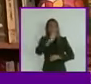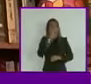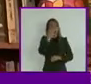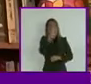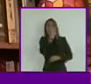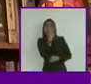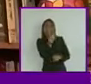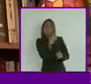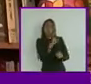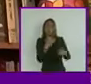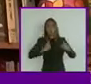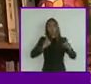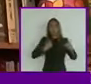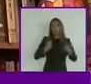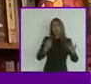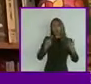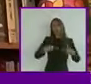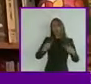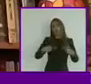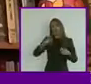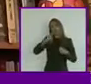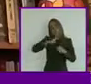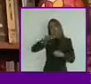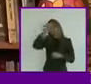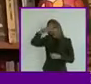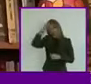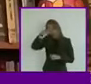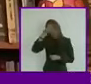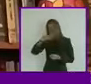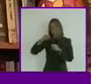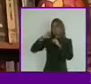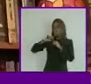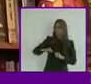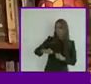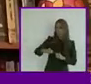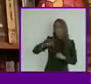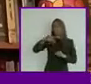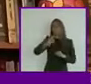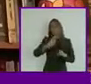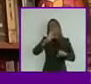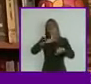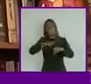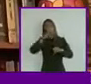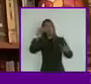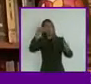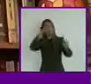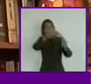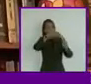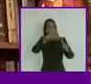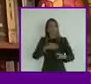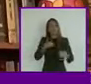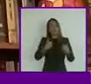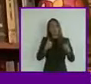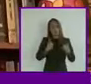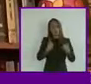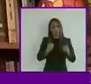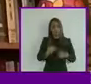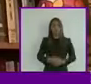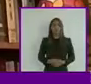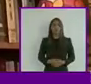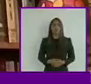y en su caso especialistas o autoridades, pero particularmente hacia quienes va dirigido el evento propiamente. Y bueno, a ver, la